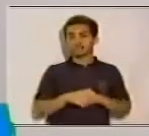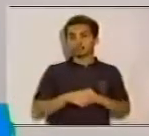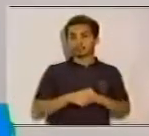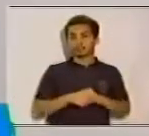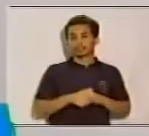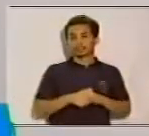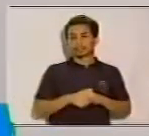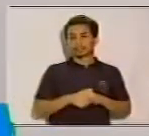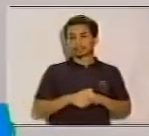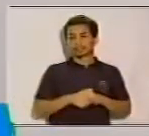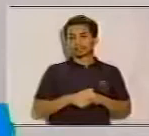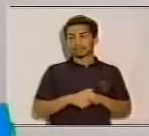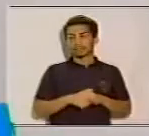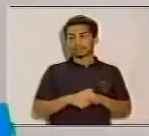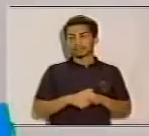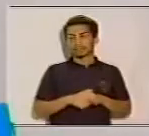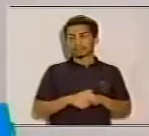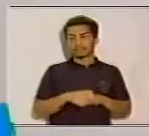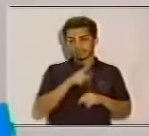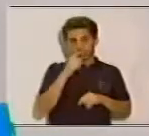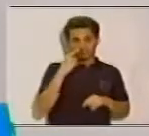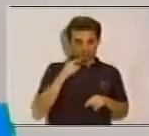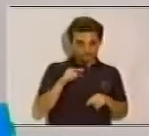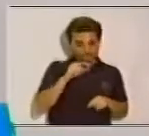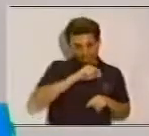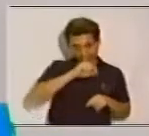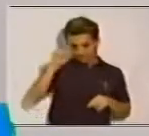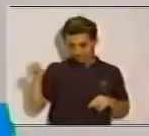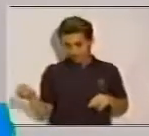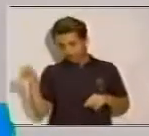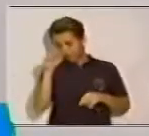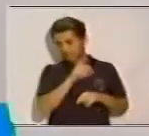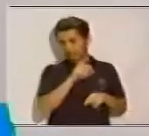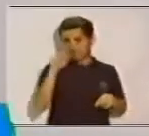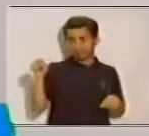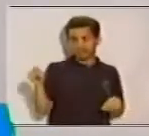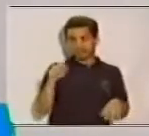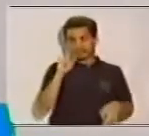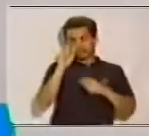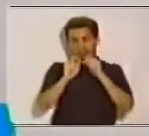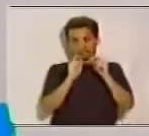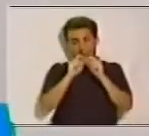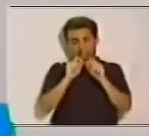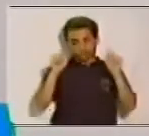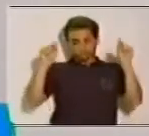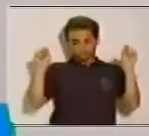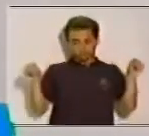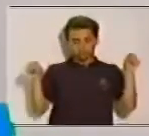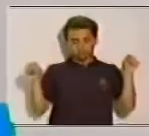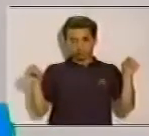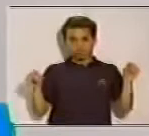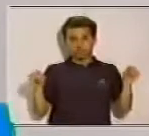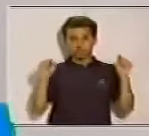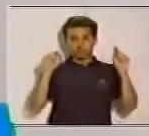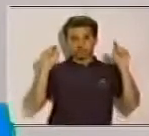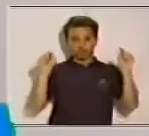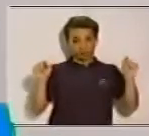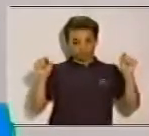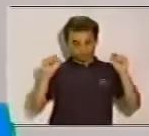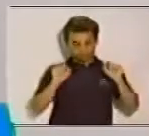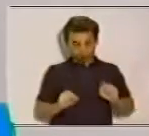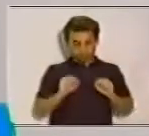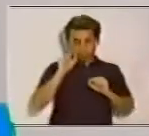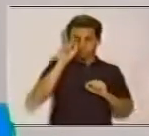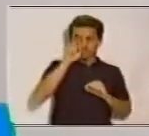que está acá. Señálenlos, por favor. Y sean lo más exactos posibles. Tengan un lápiz con